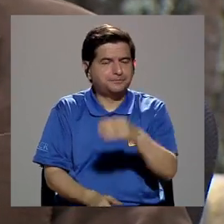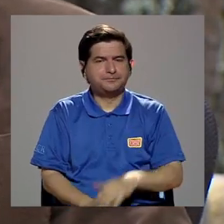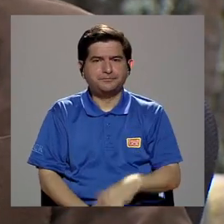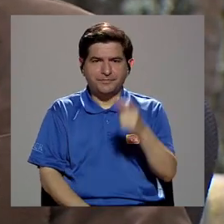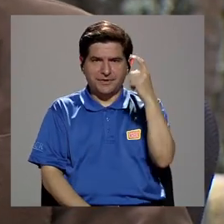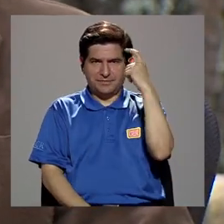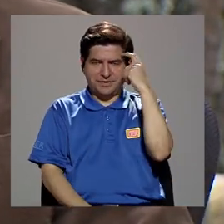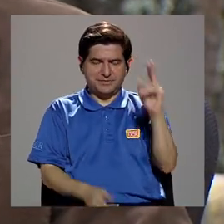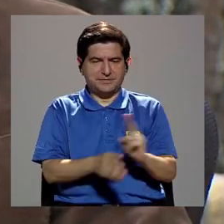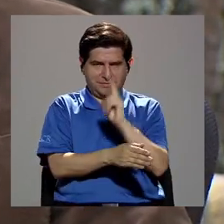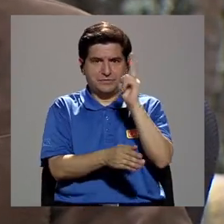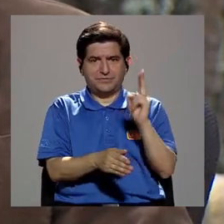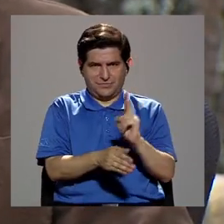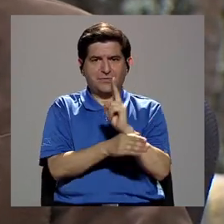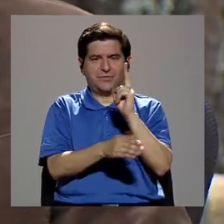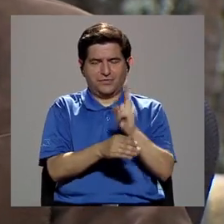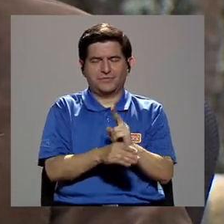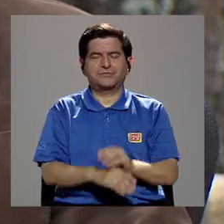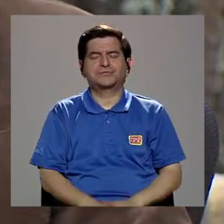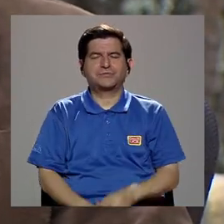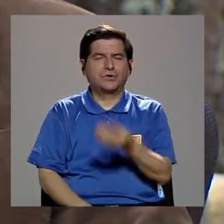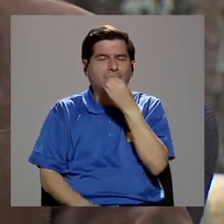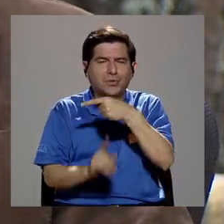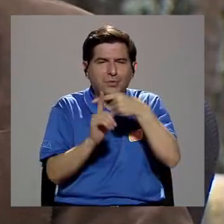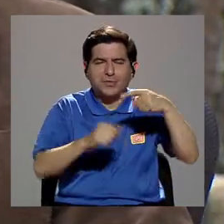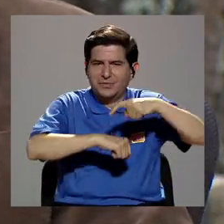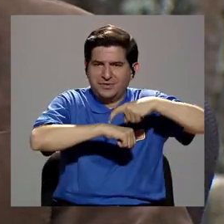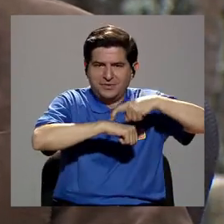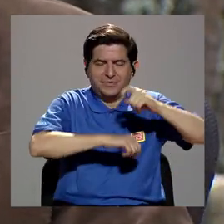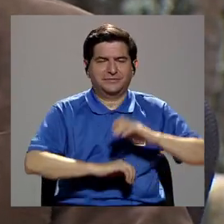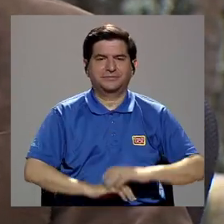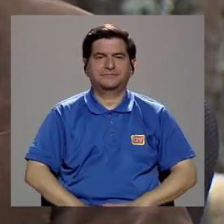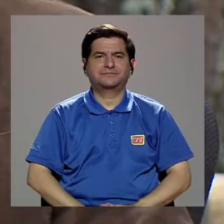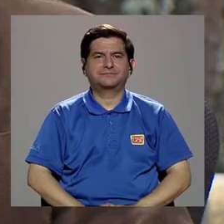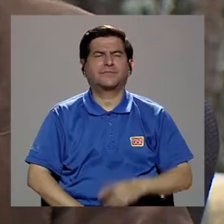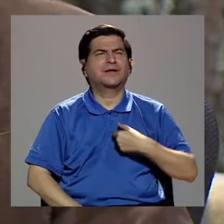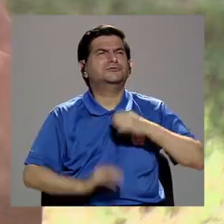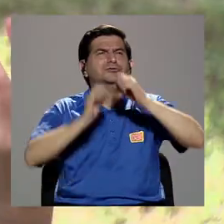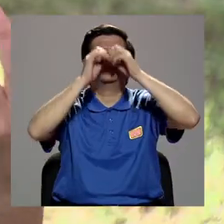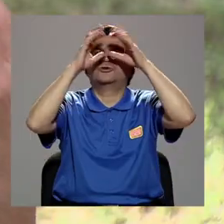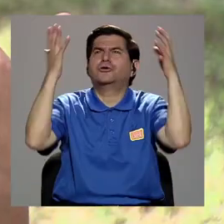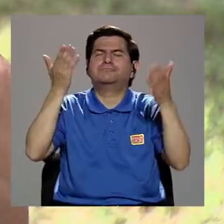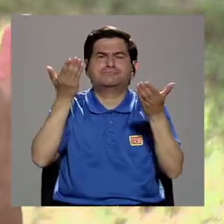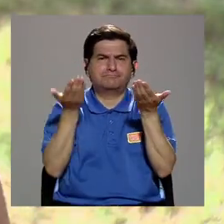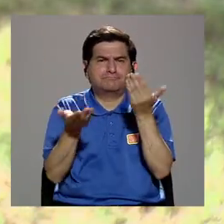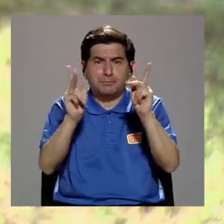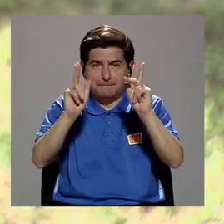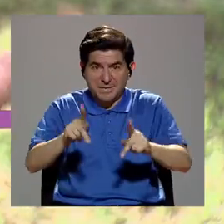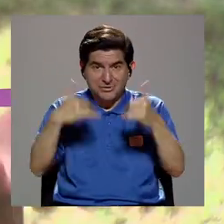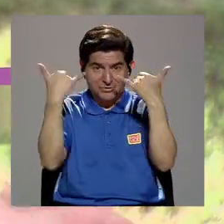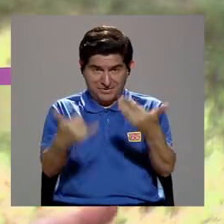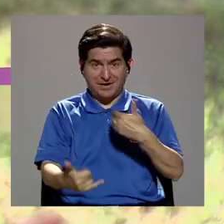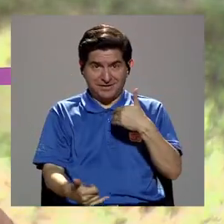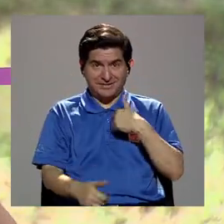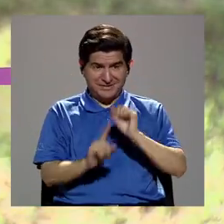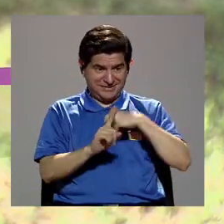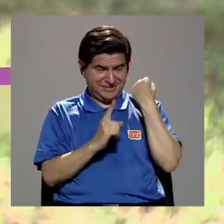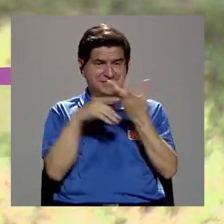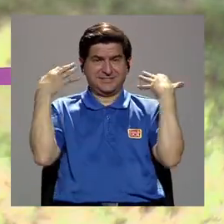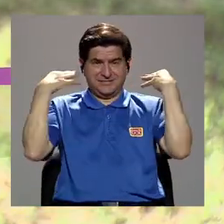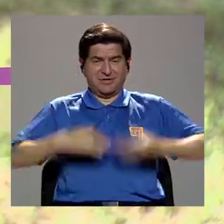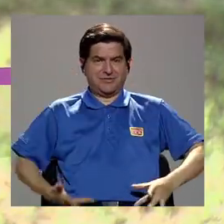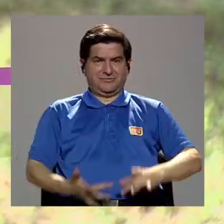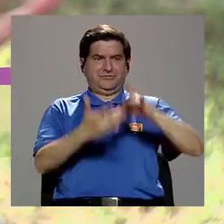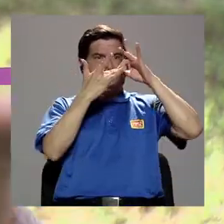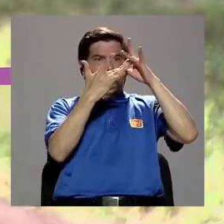a utilización para como meriendas. Ajá. Y me imagino que las personas que sí ya tienen alguna condición física especial y